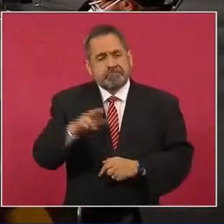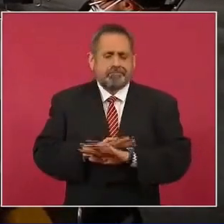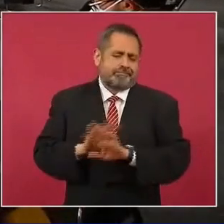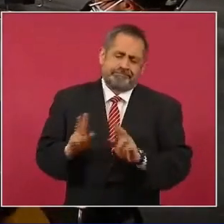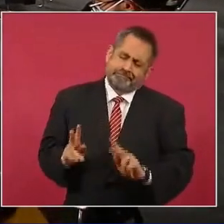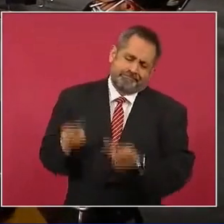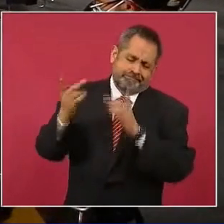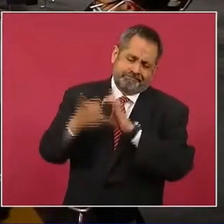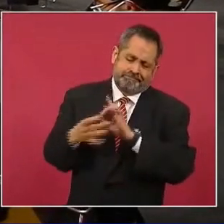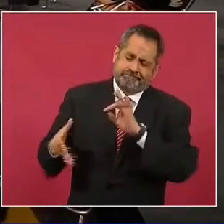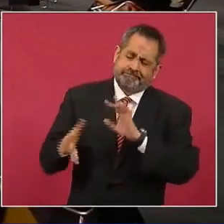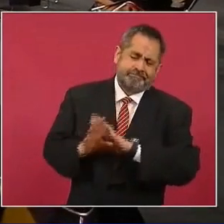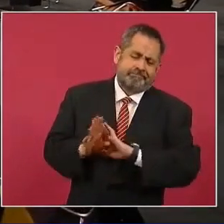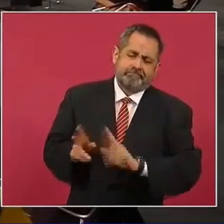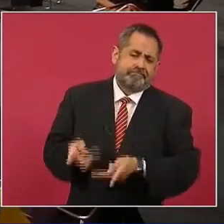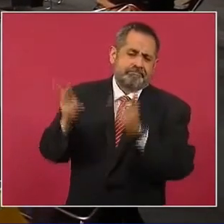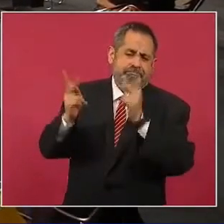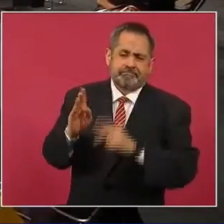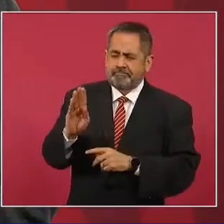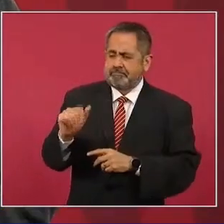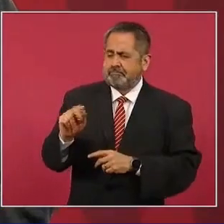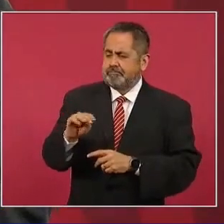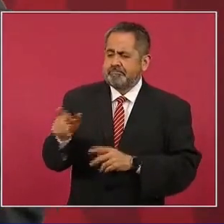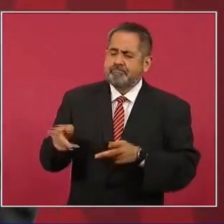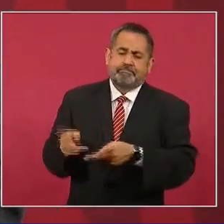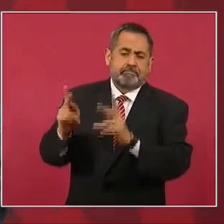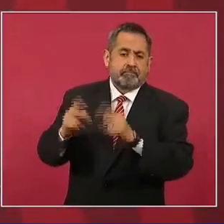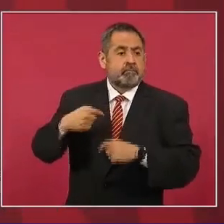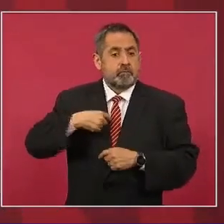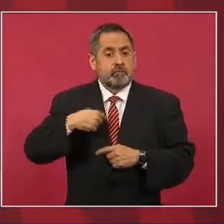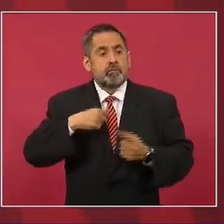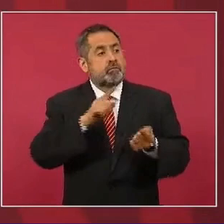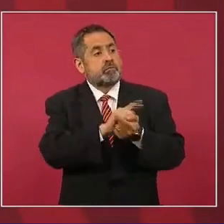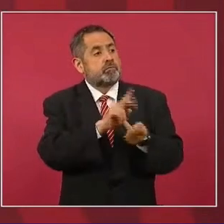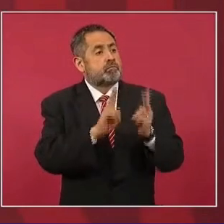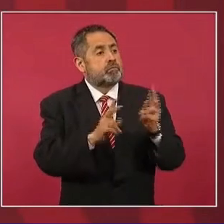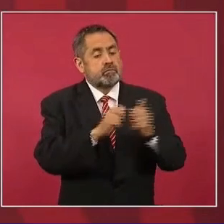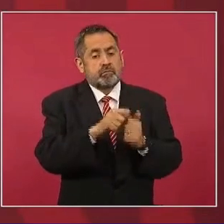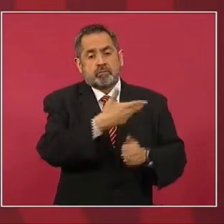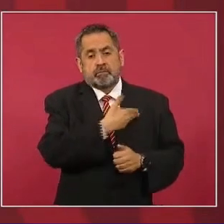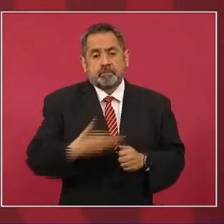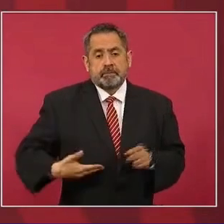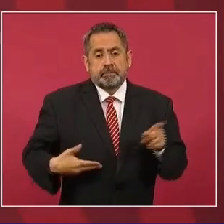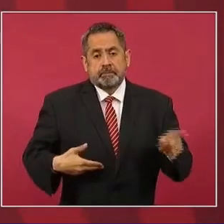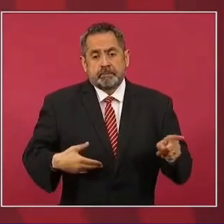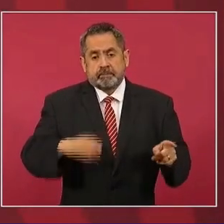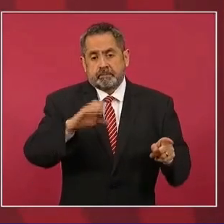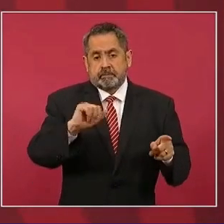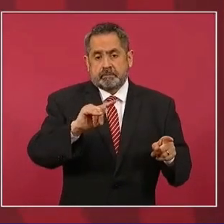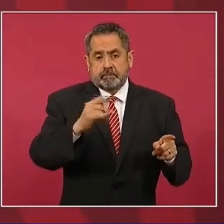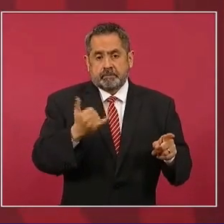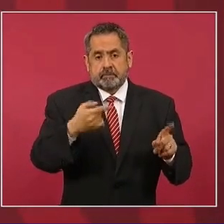México. Yo me entrevisté con la presidenta de